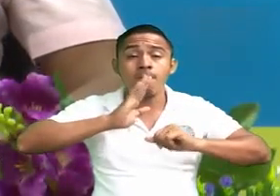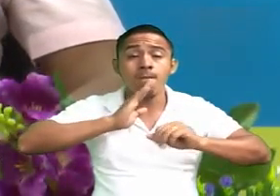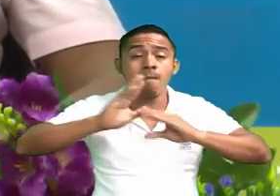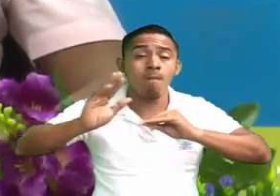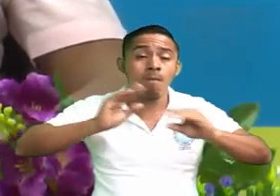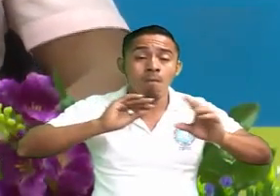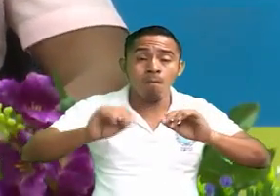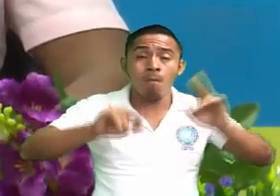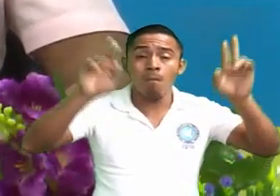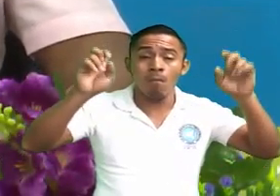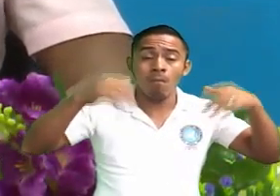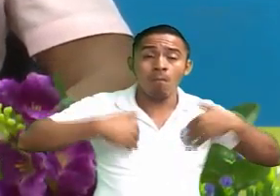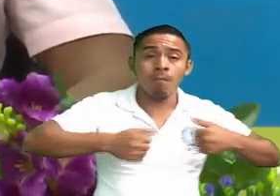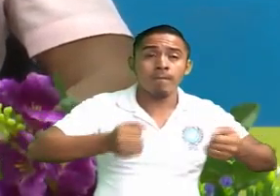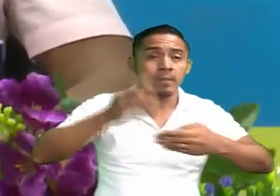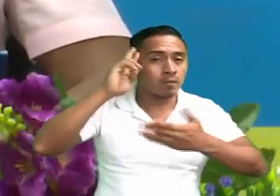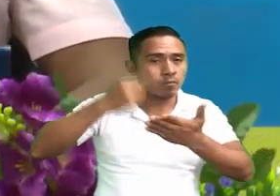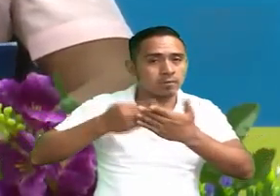tarde. Gracias.